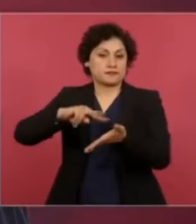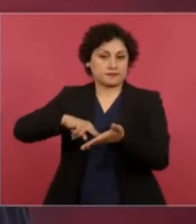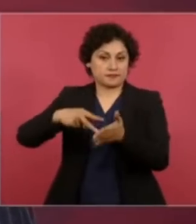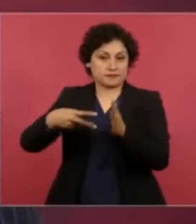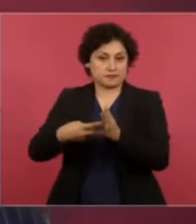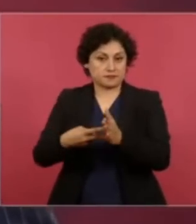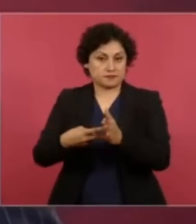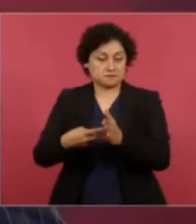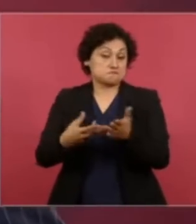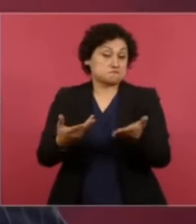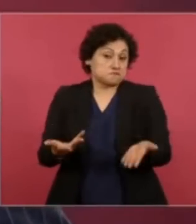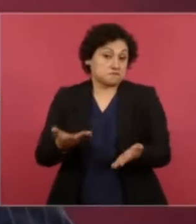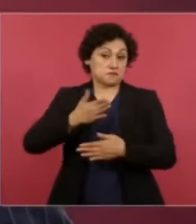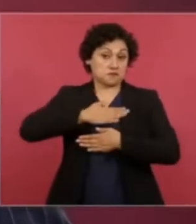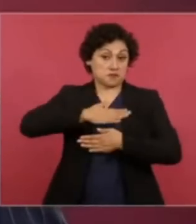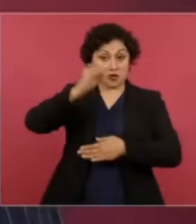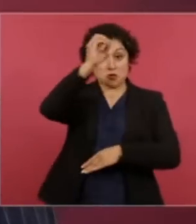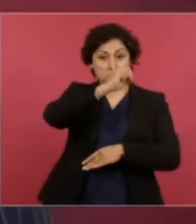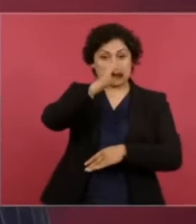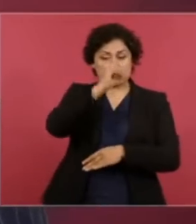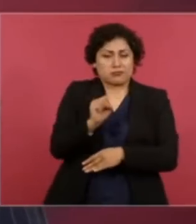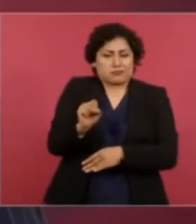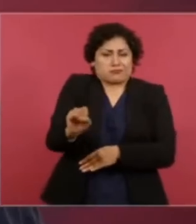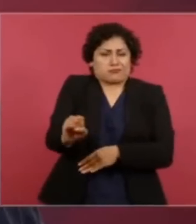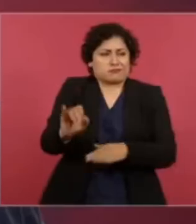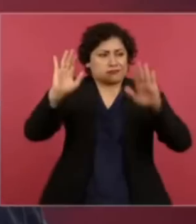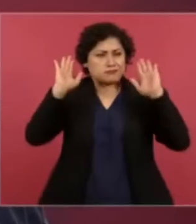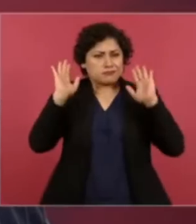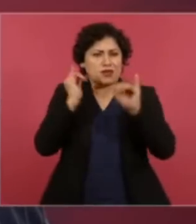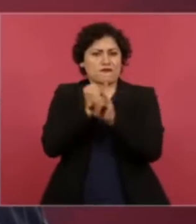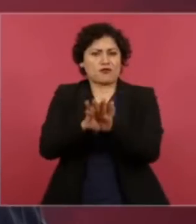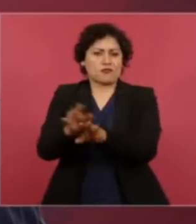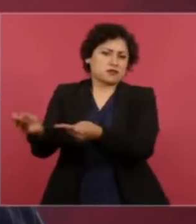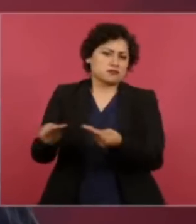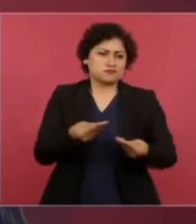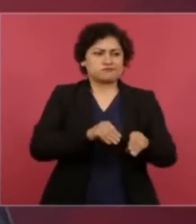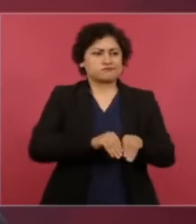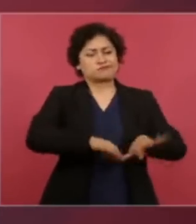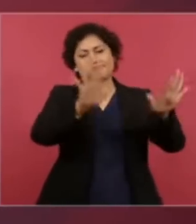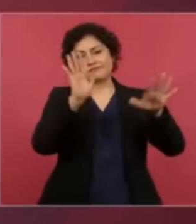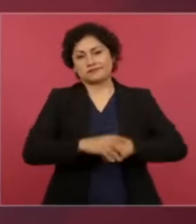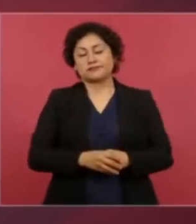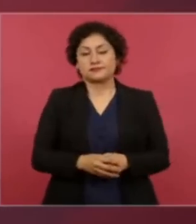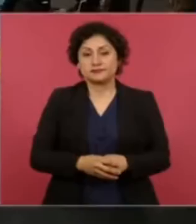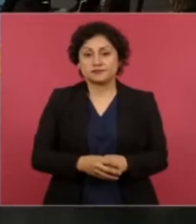yo pienso que se debería dar a conocer toda la información, aun cuando